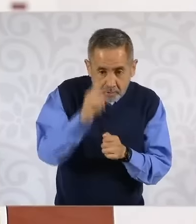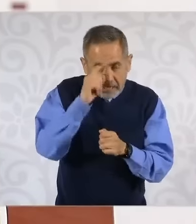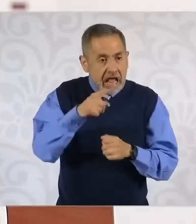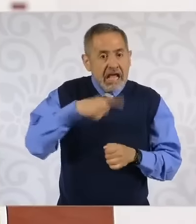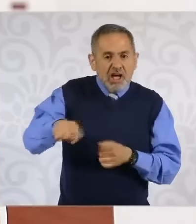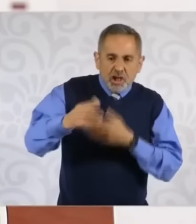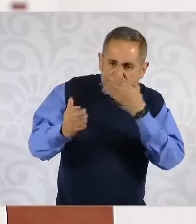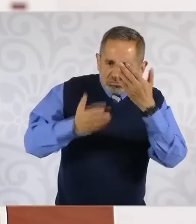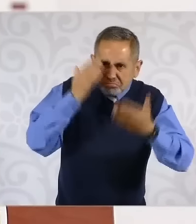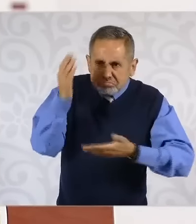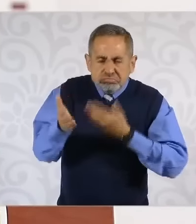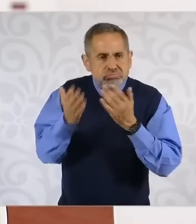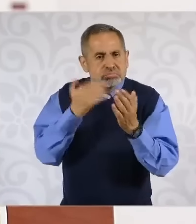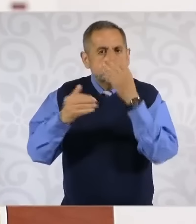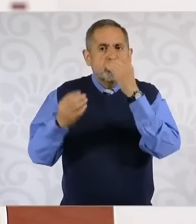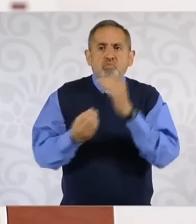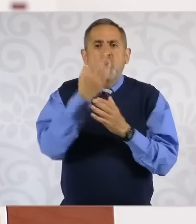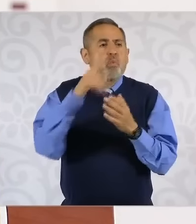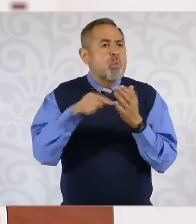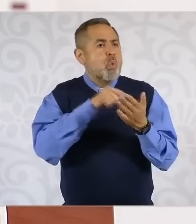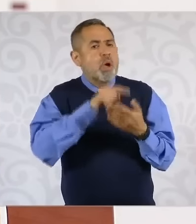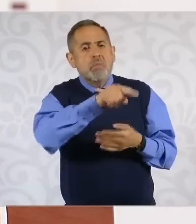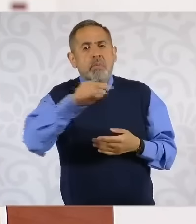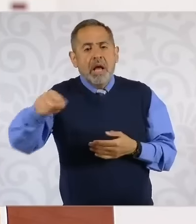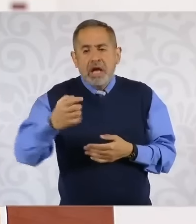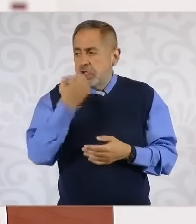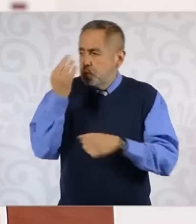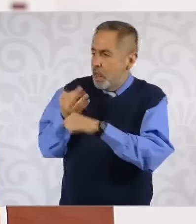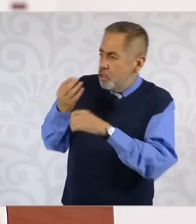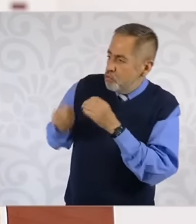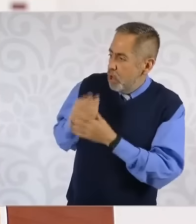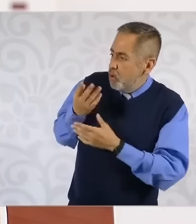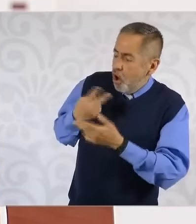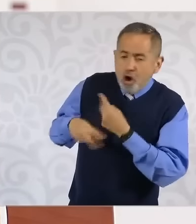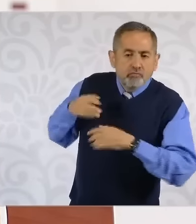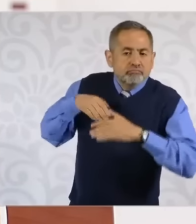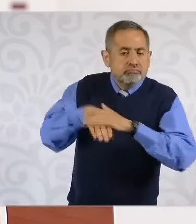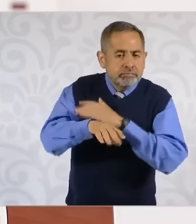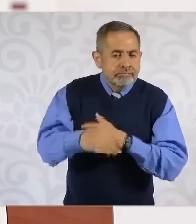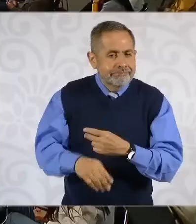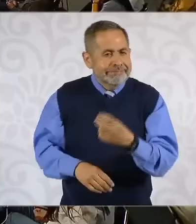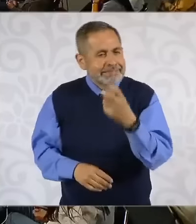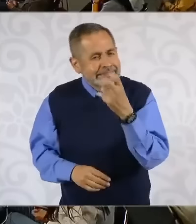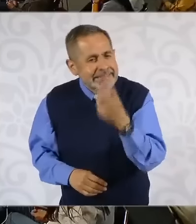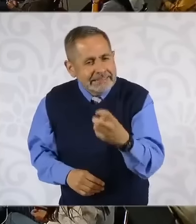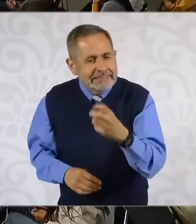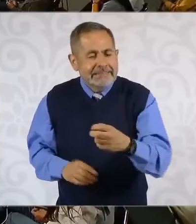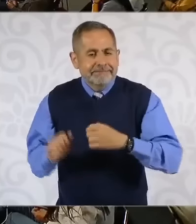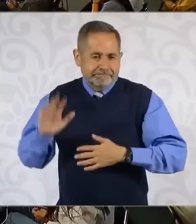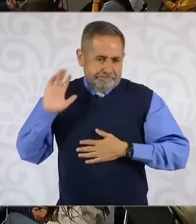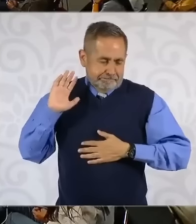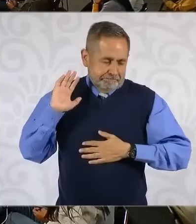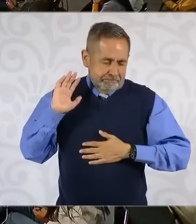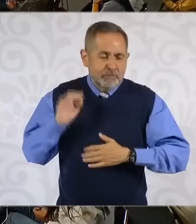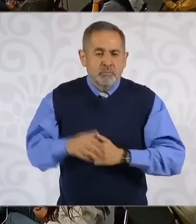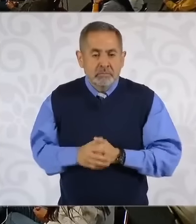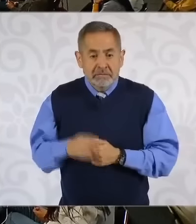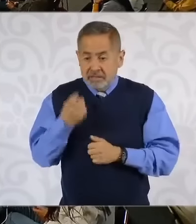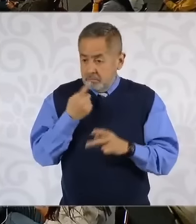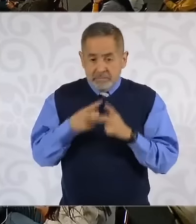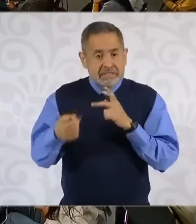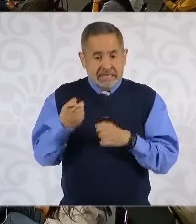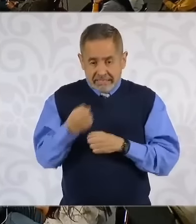desarrollo de nuevos espacios, de nueva matrícula. Entonces, este es el compromiso y avanzamos desde este año.